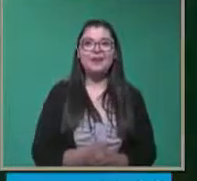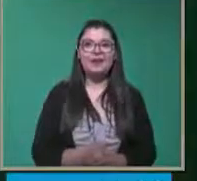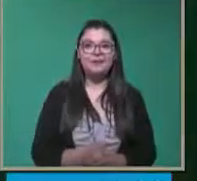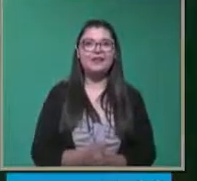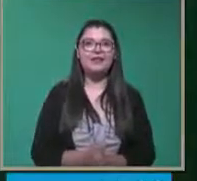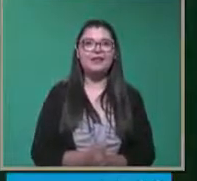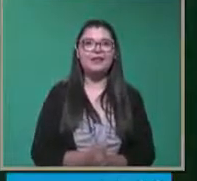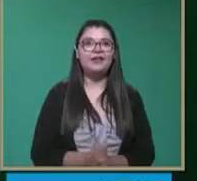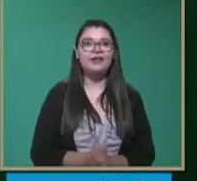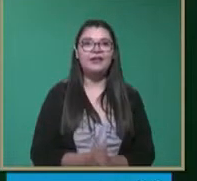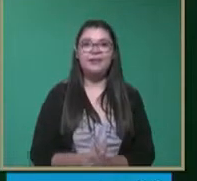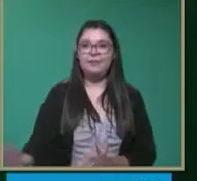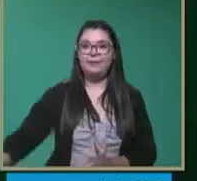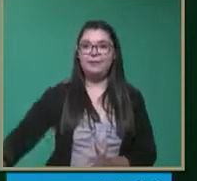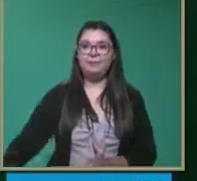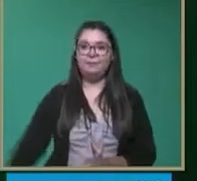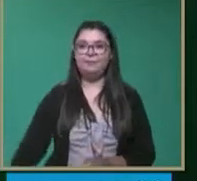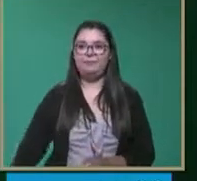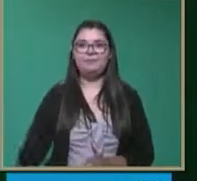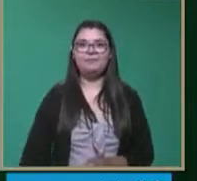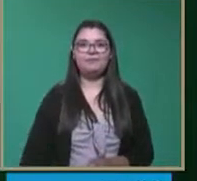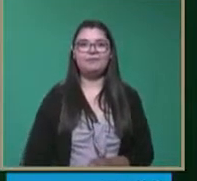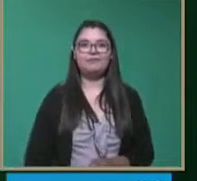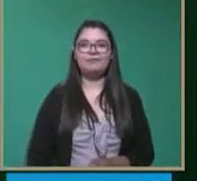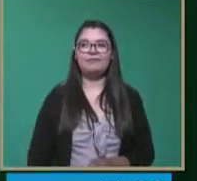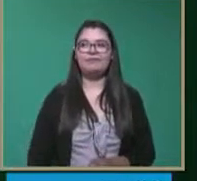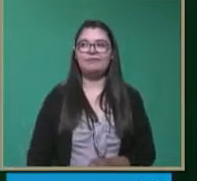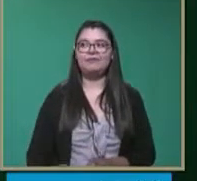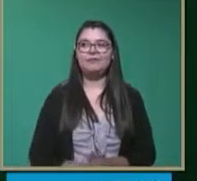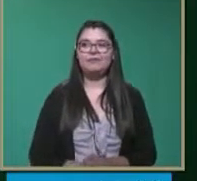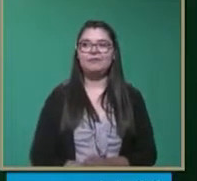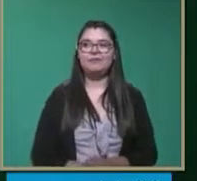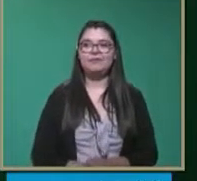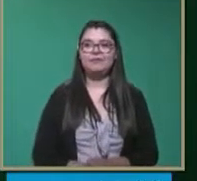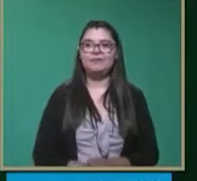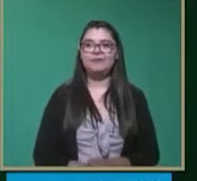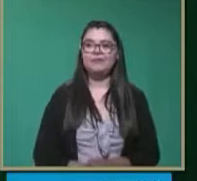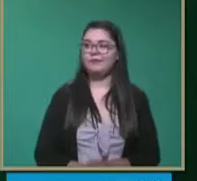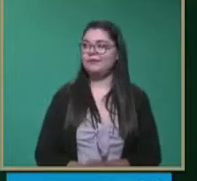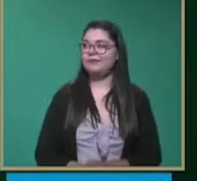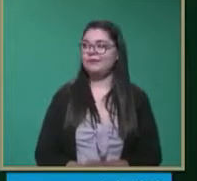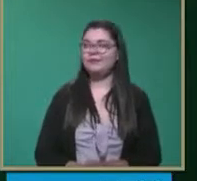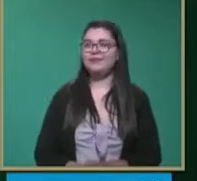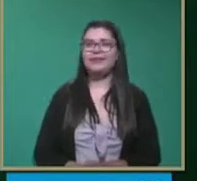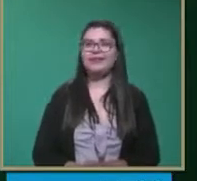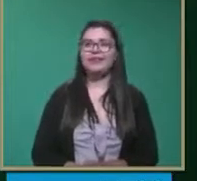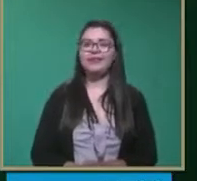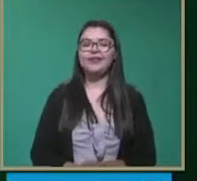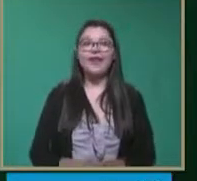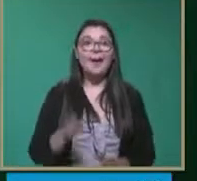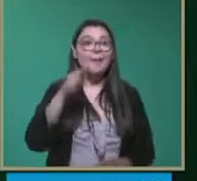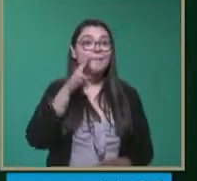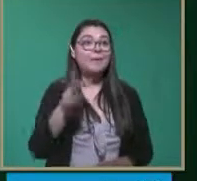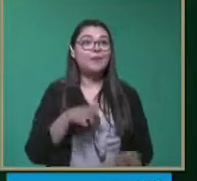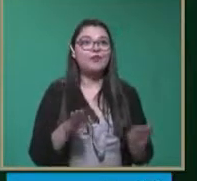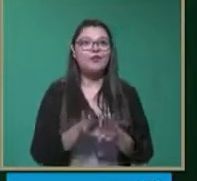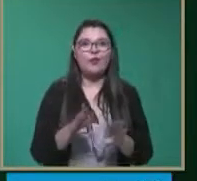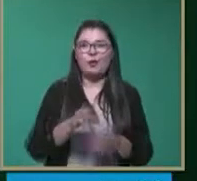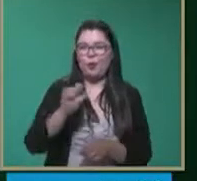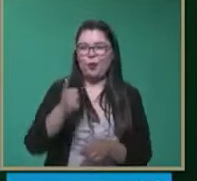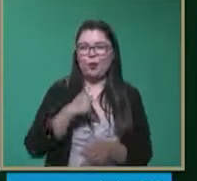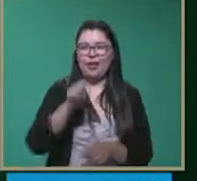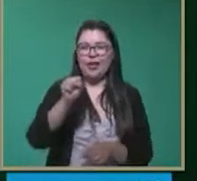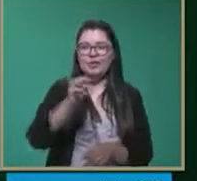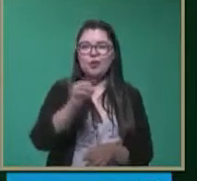es saltamos la cuerda. La soga o cuerda. Fíjate muy bien, se traza